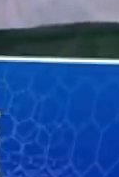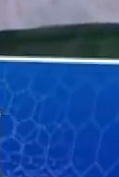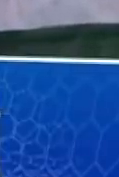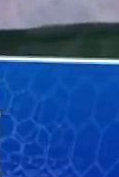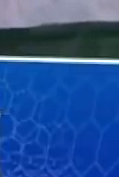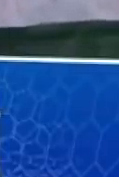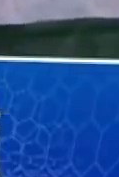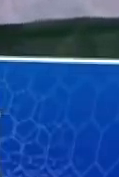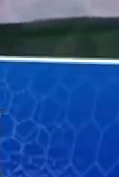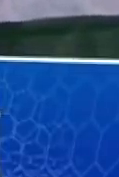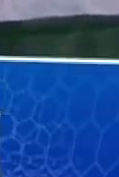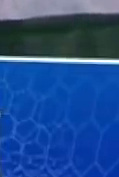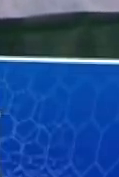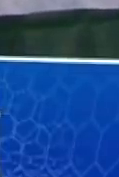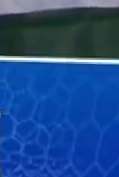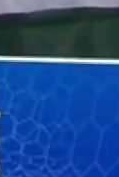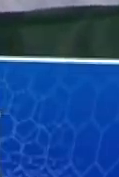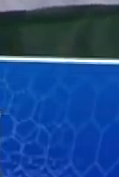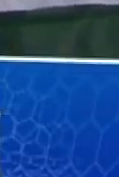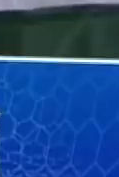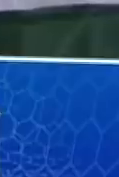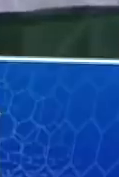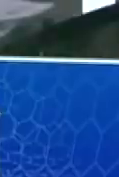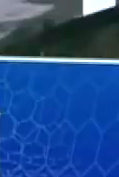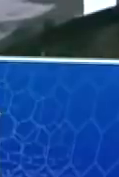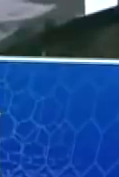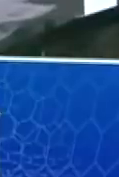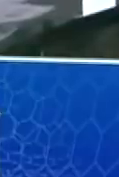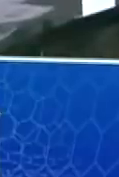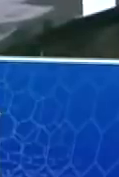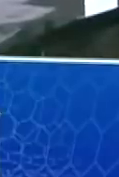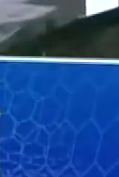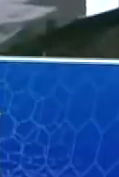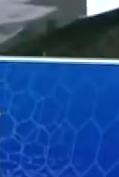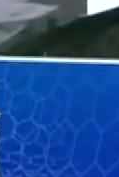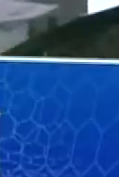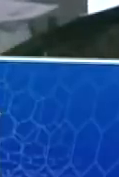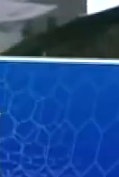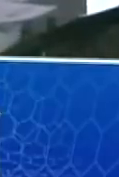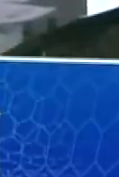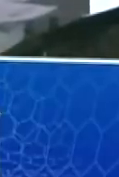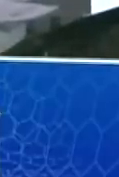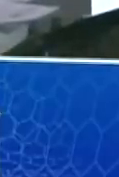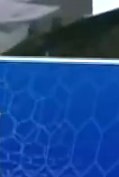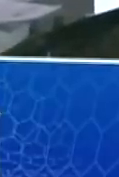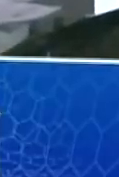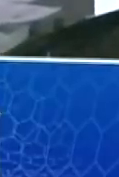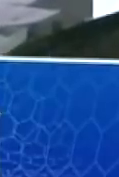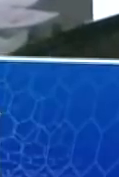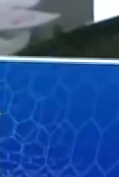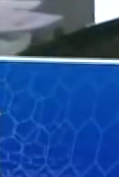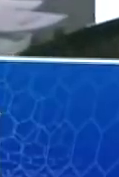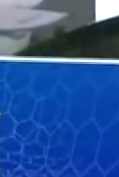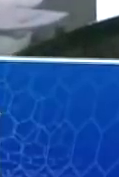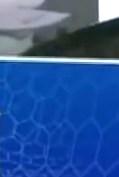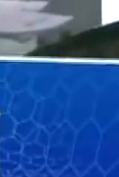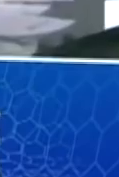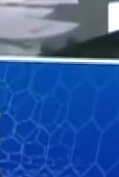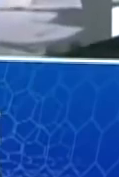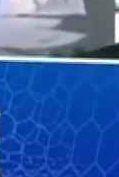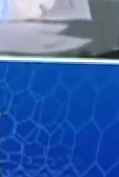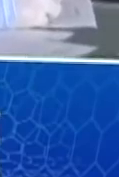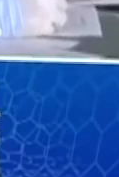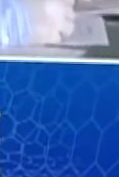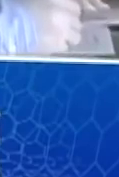gobierno nacional, ahí existe un equipo de salud que a través del Ministerio del Poder Popular para